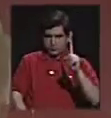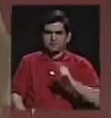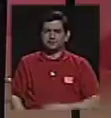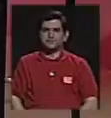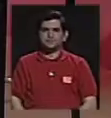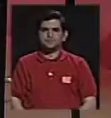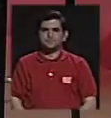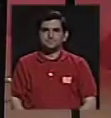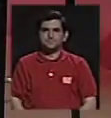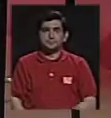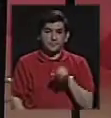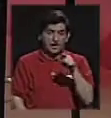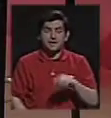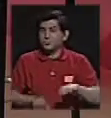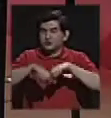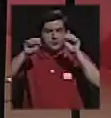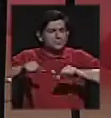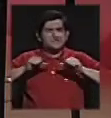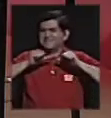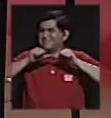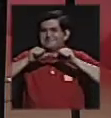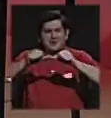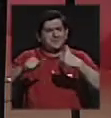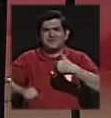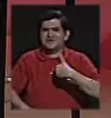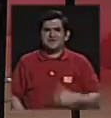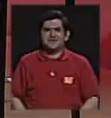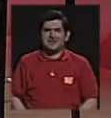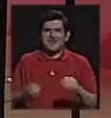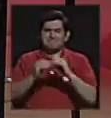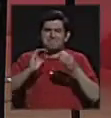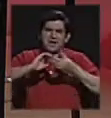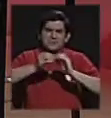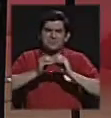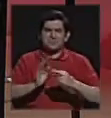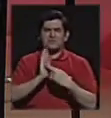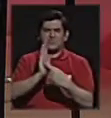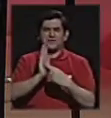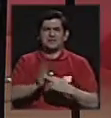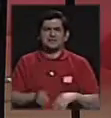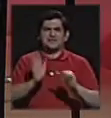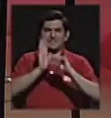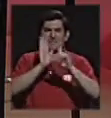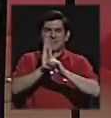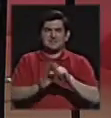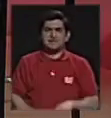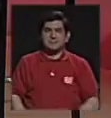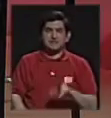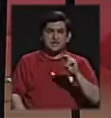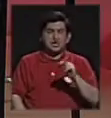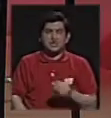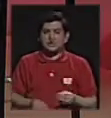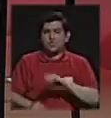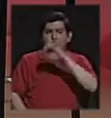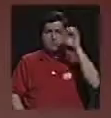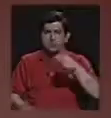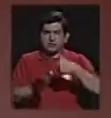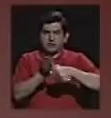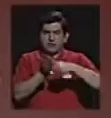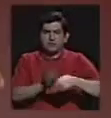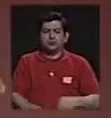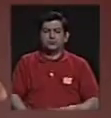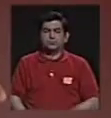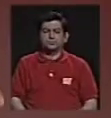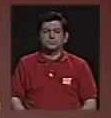Liberación sistemáticamente ha tenido mayor representación en la Asamblea que el porcentaje de votos que saca en la elección,